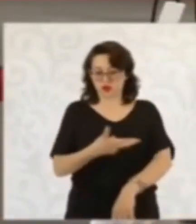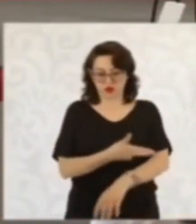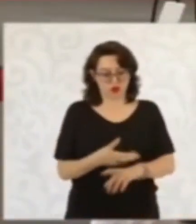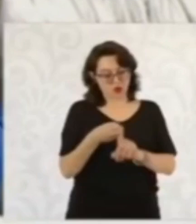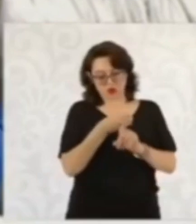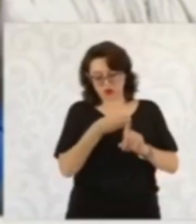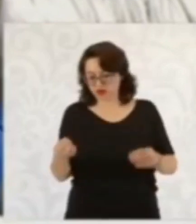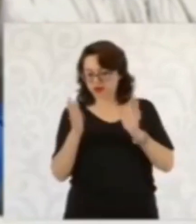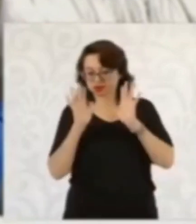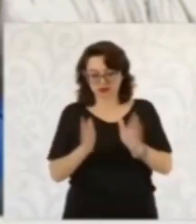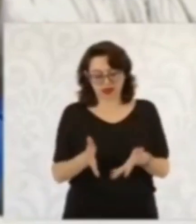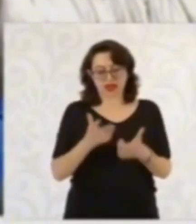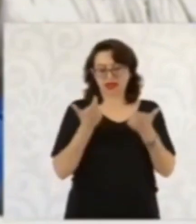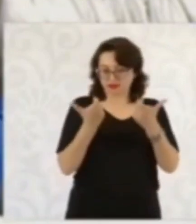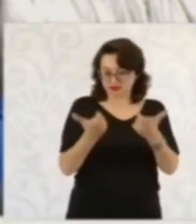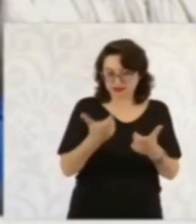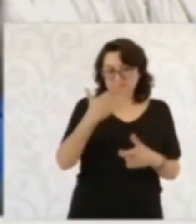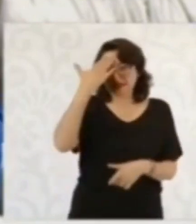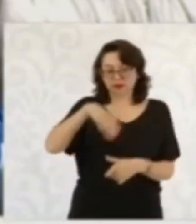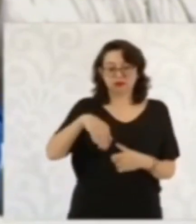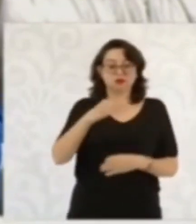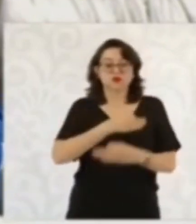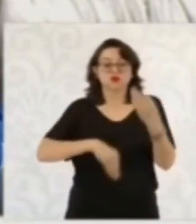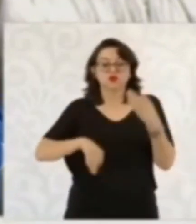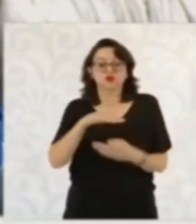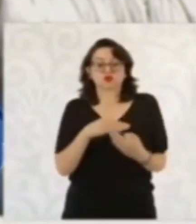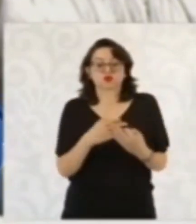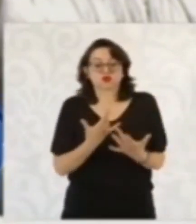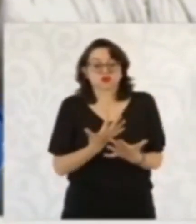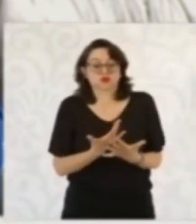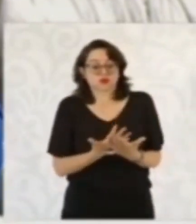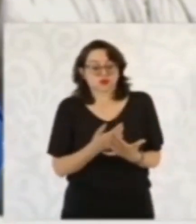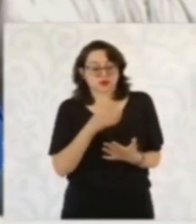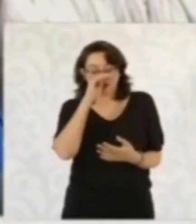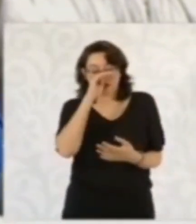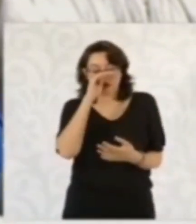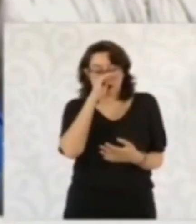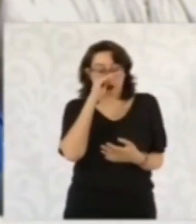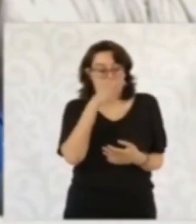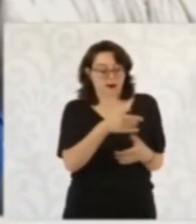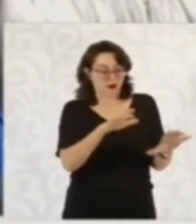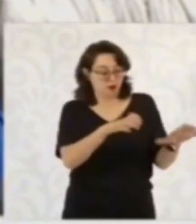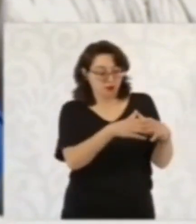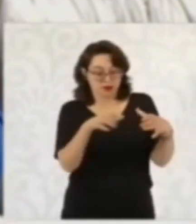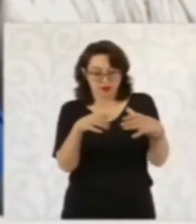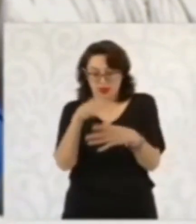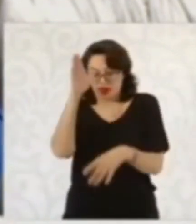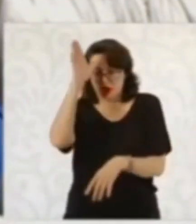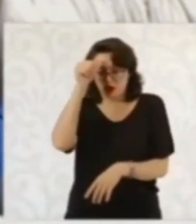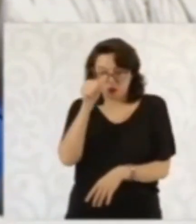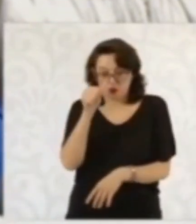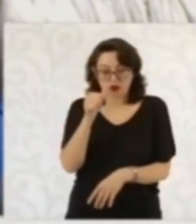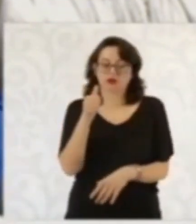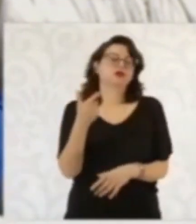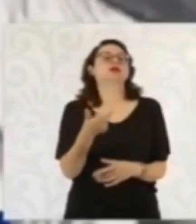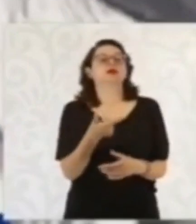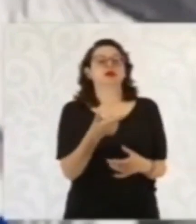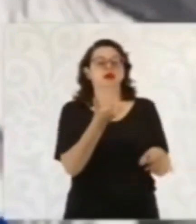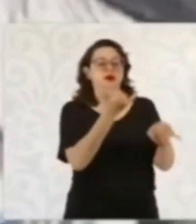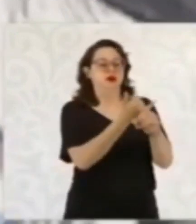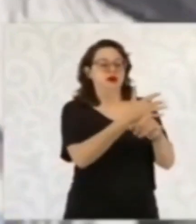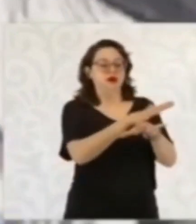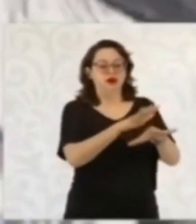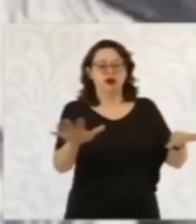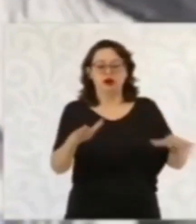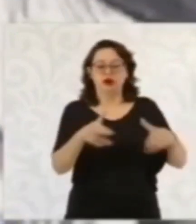sabemos cuánto cuesta. Y estamos nada más pendientes de estar de la mano de las comunidades, que ya sepan en cada